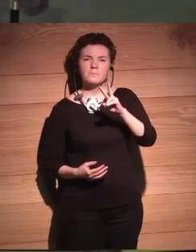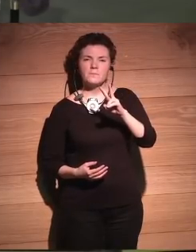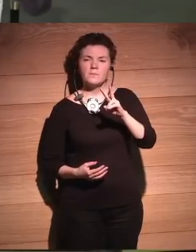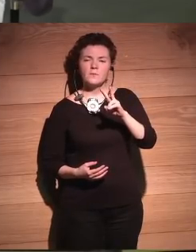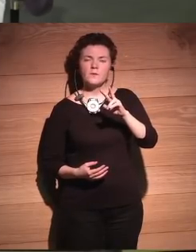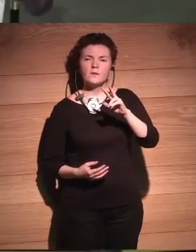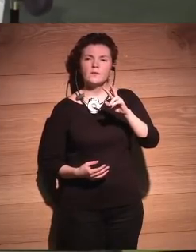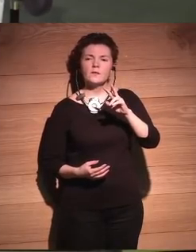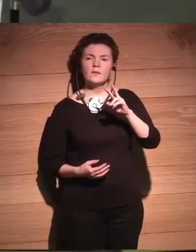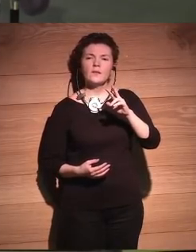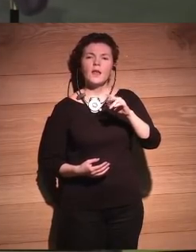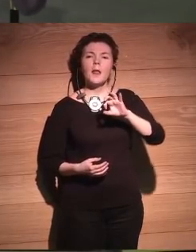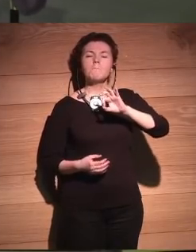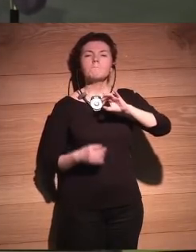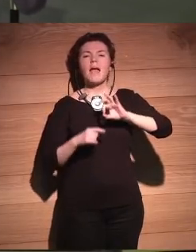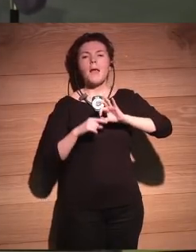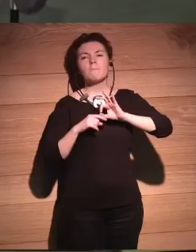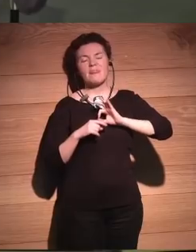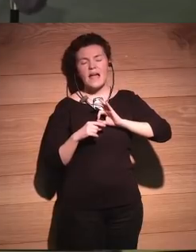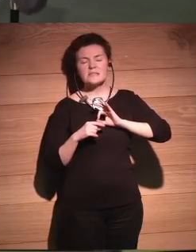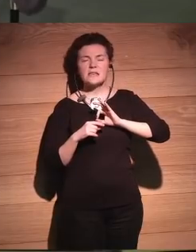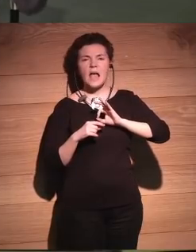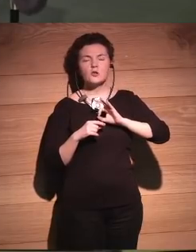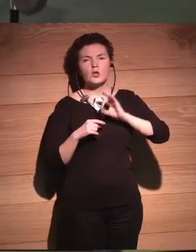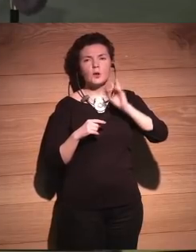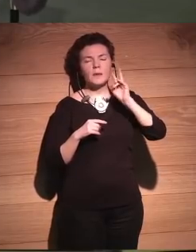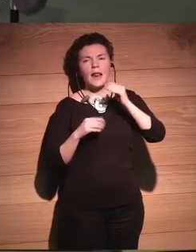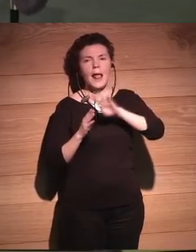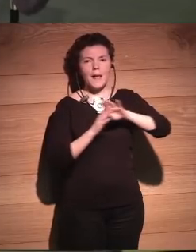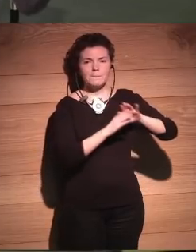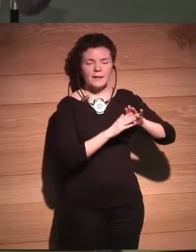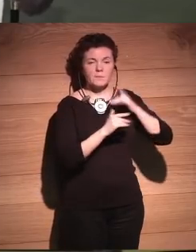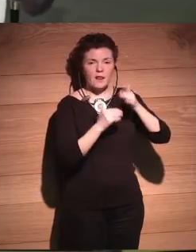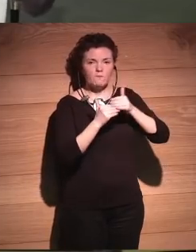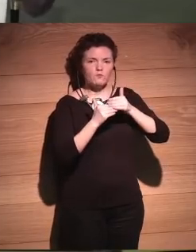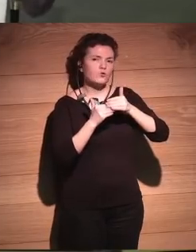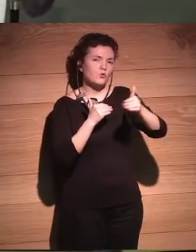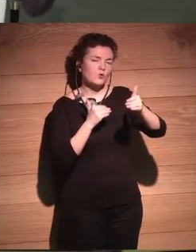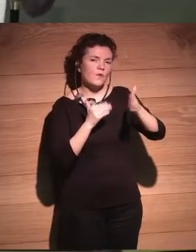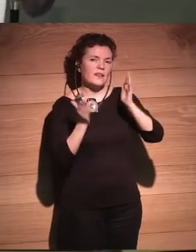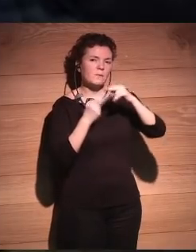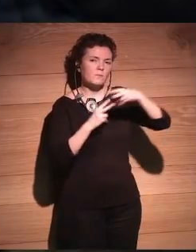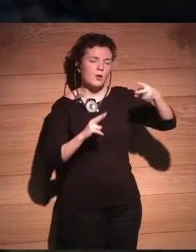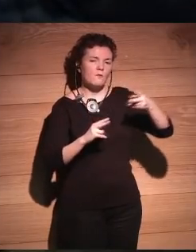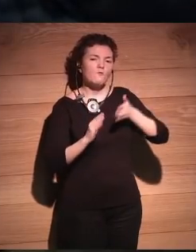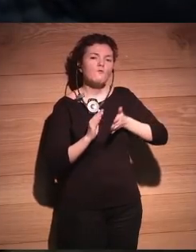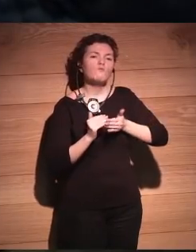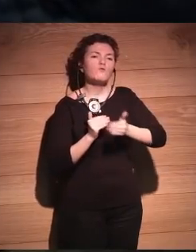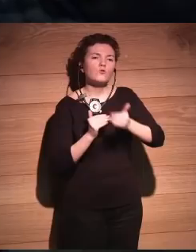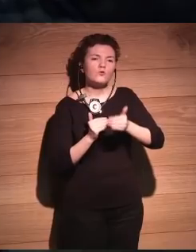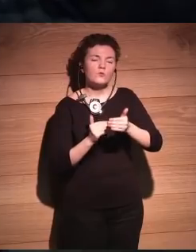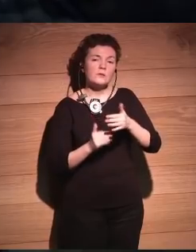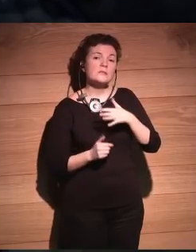el otro lado de la medalla, de la terapia génica en futuro. muy futuro próximo.